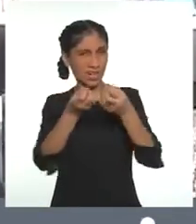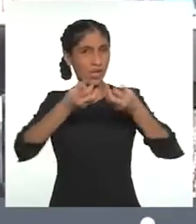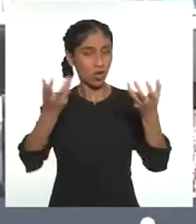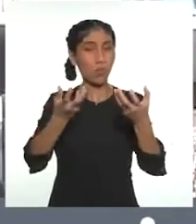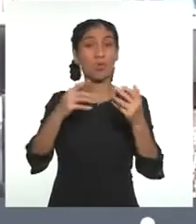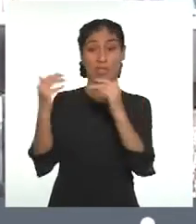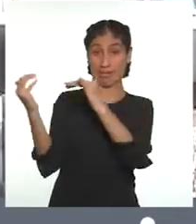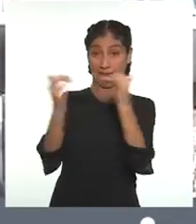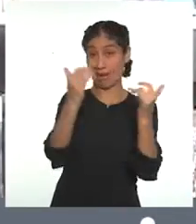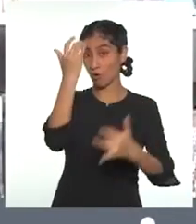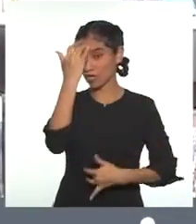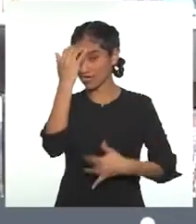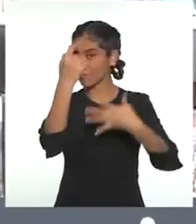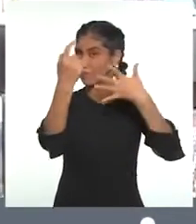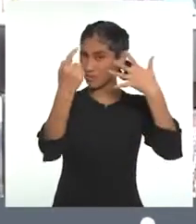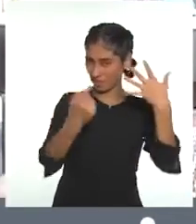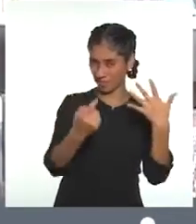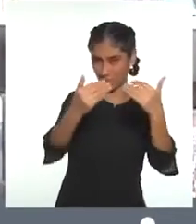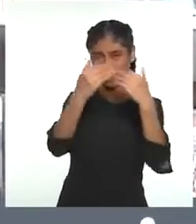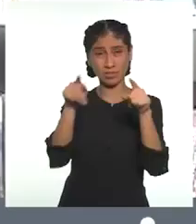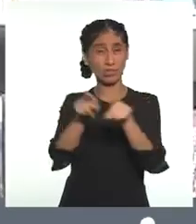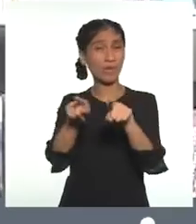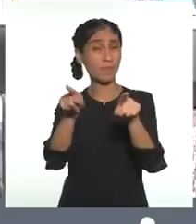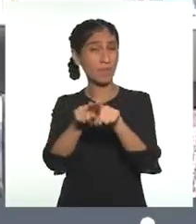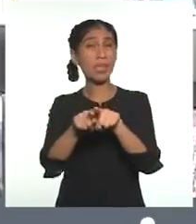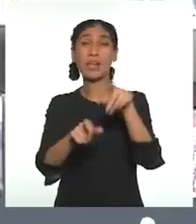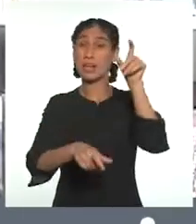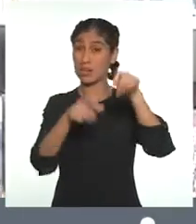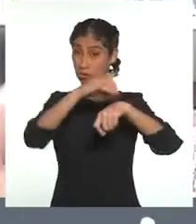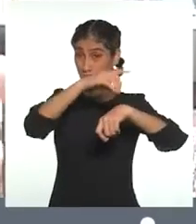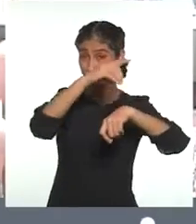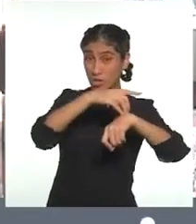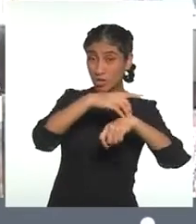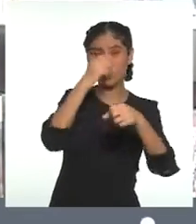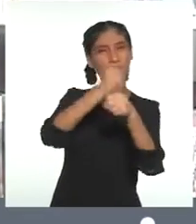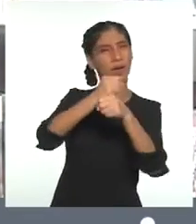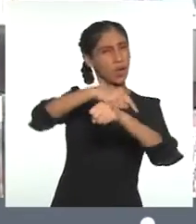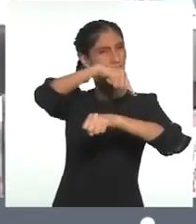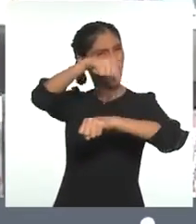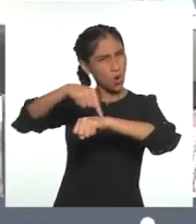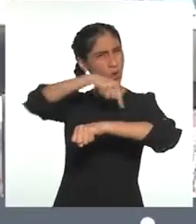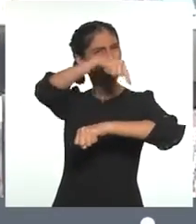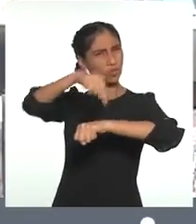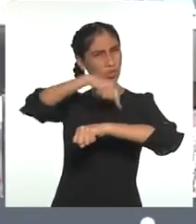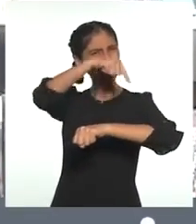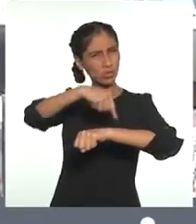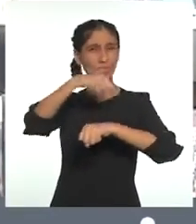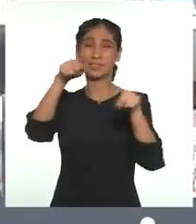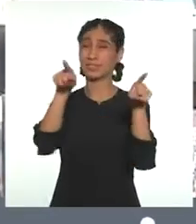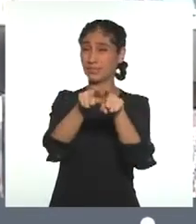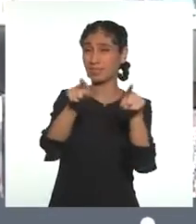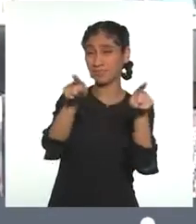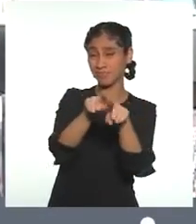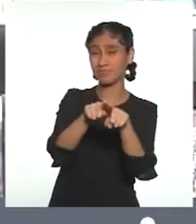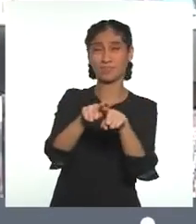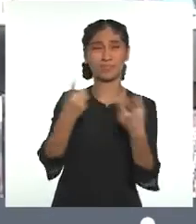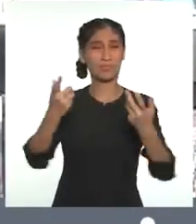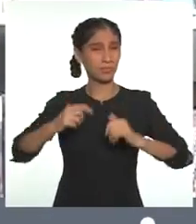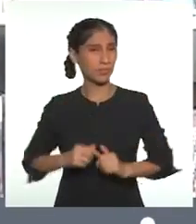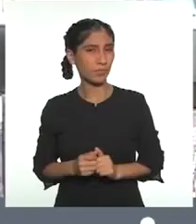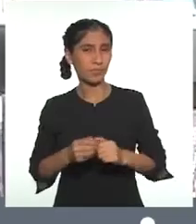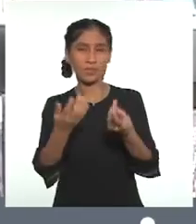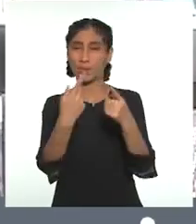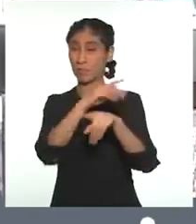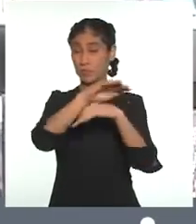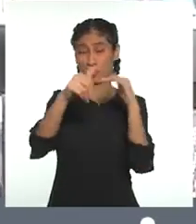los trabajadores, las largas jornadas laborales, la tensión colectiva y la lucha contra la